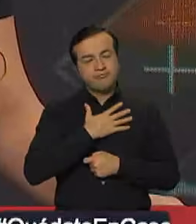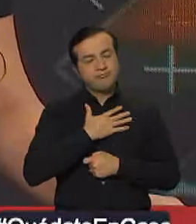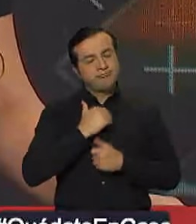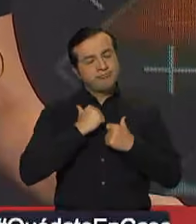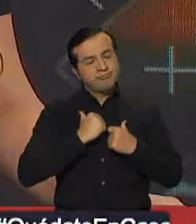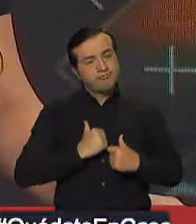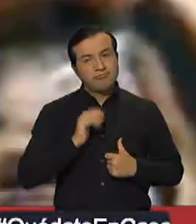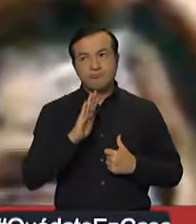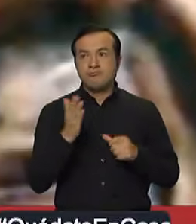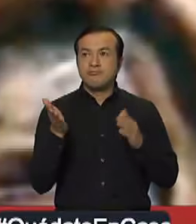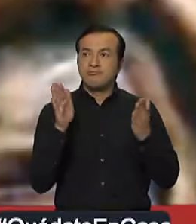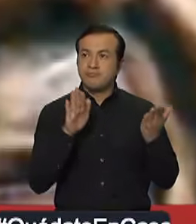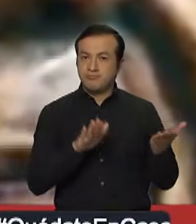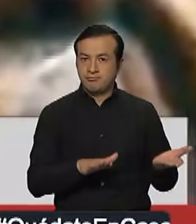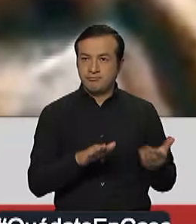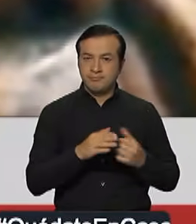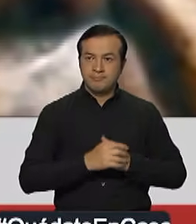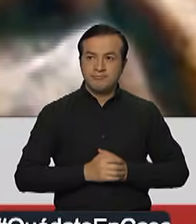partida.